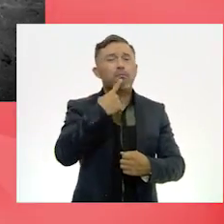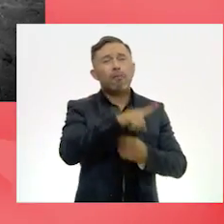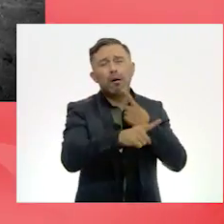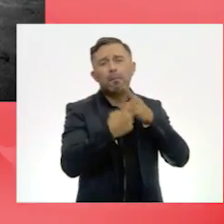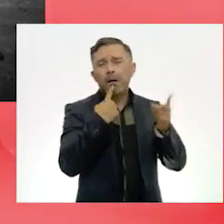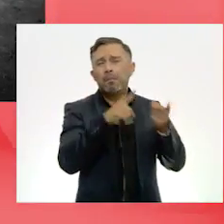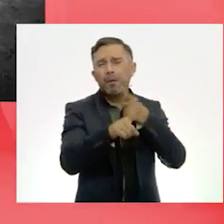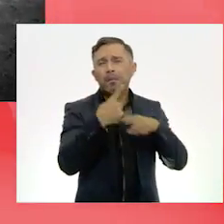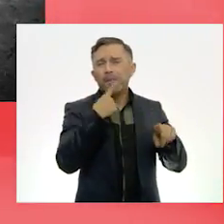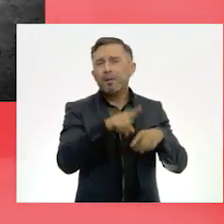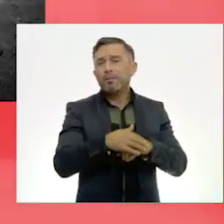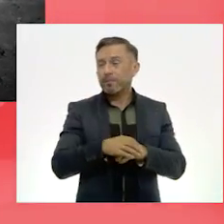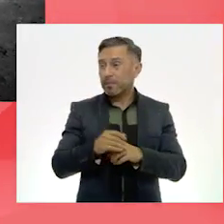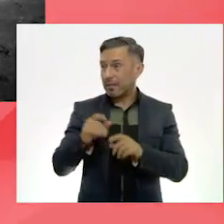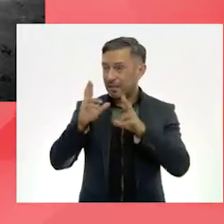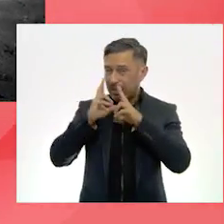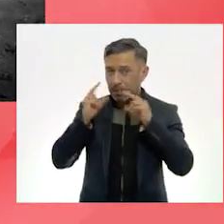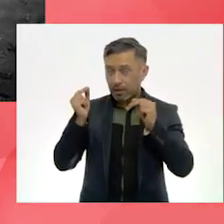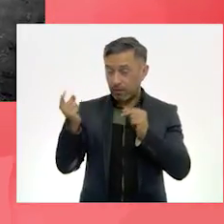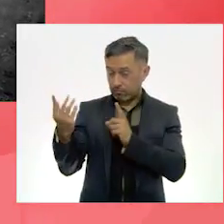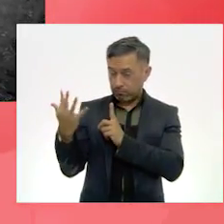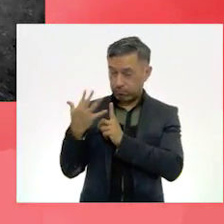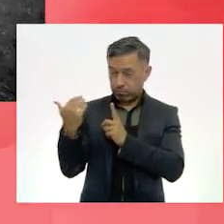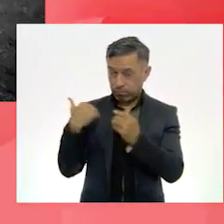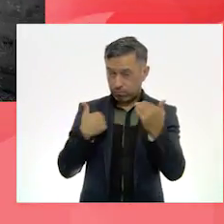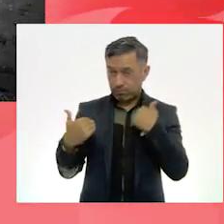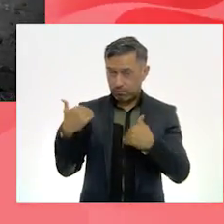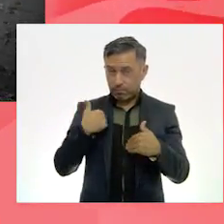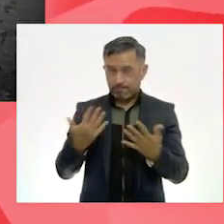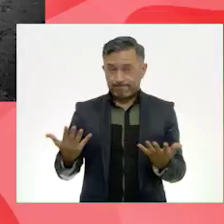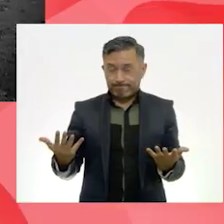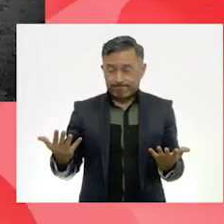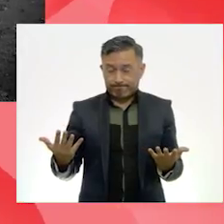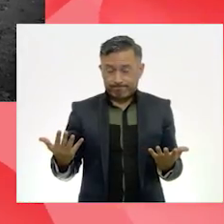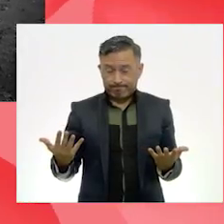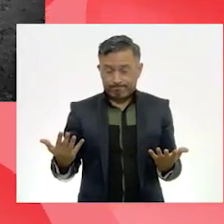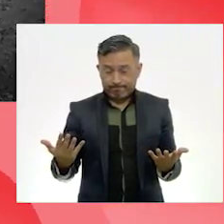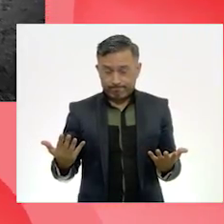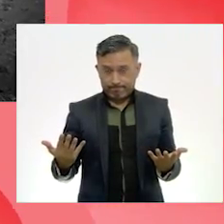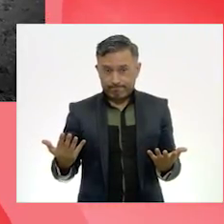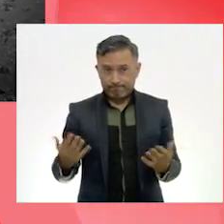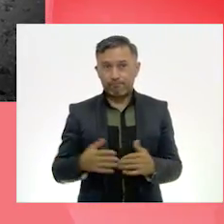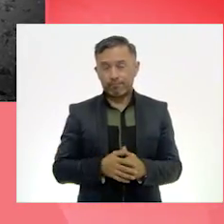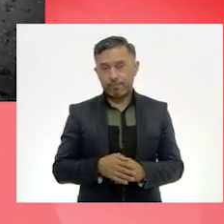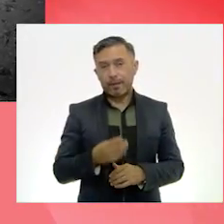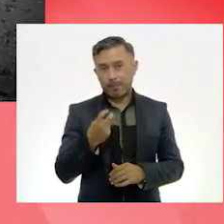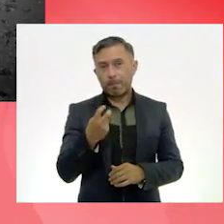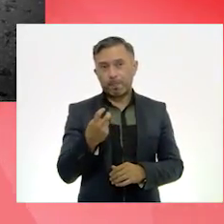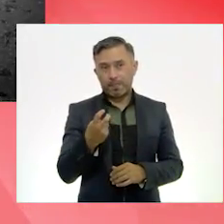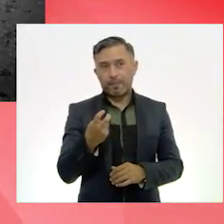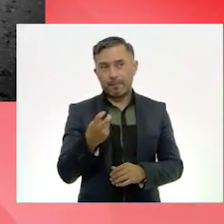Zapata tenía que decidir sobre todas las cosas, ¿no? Entonces, así lo justifican los